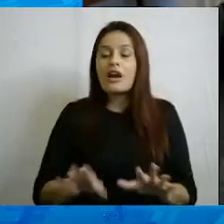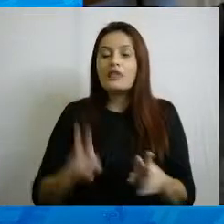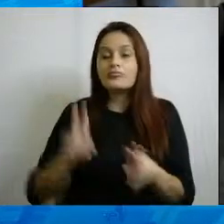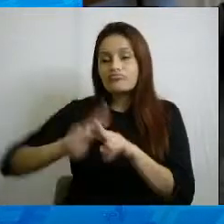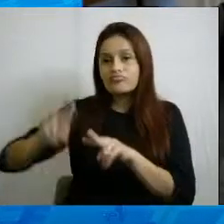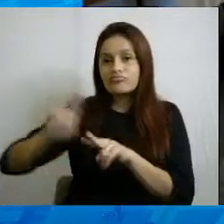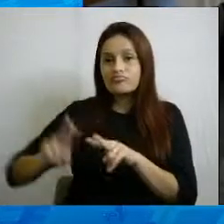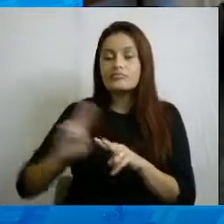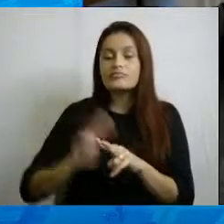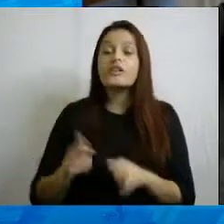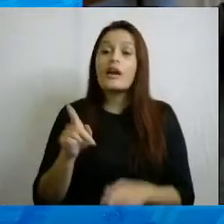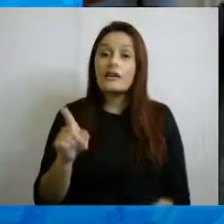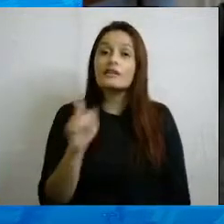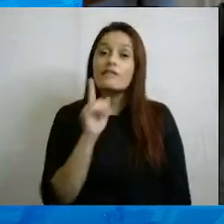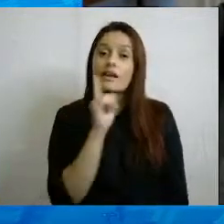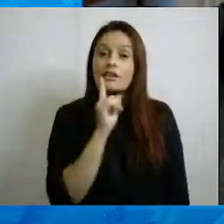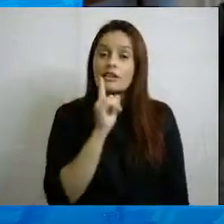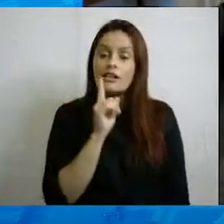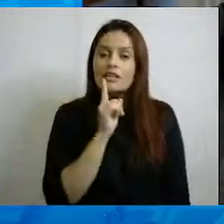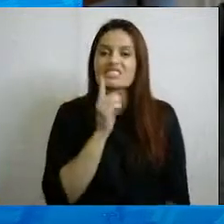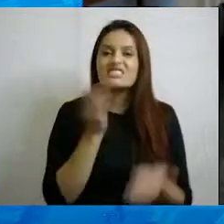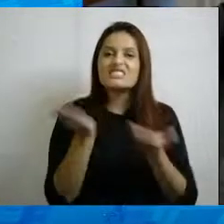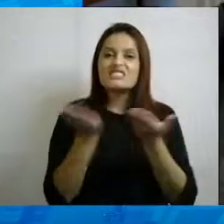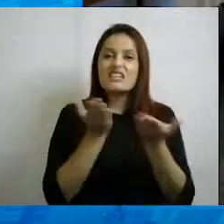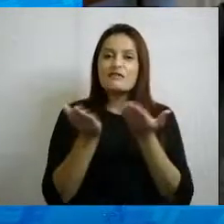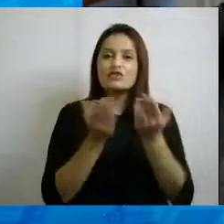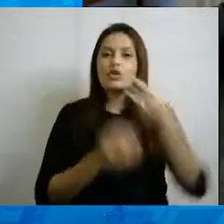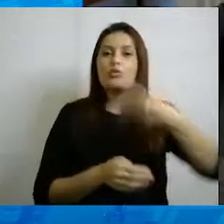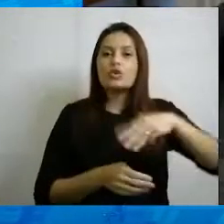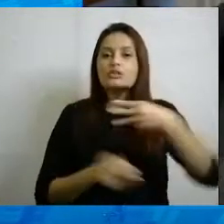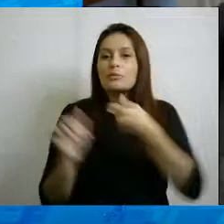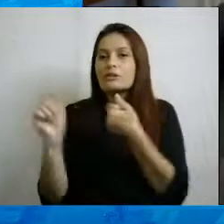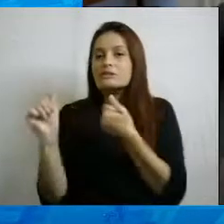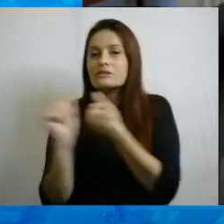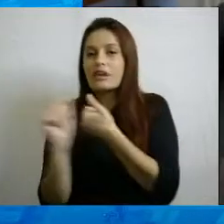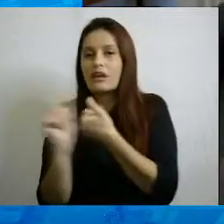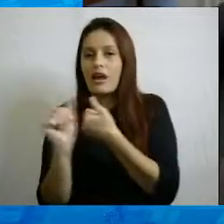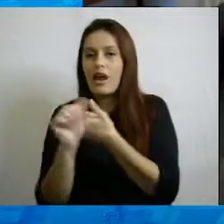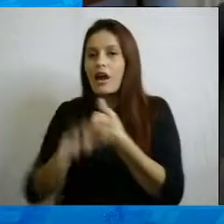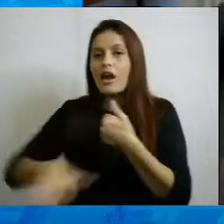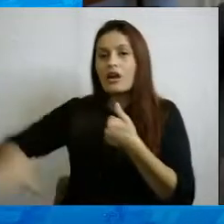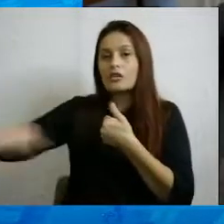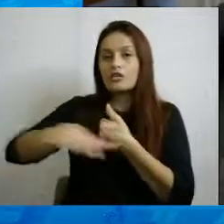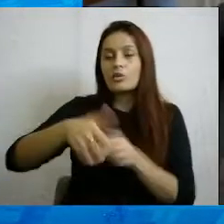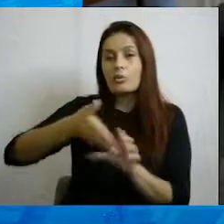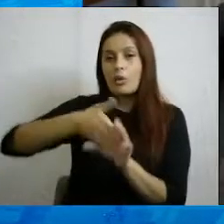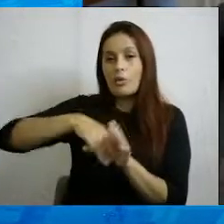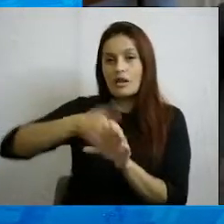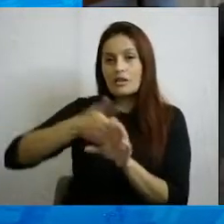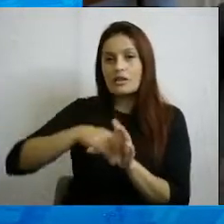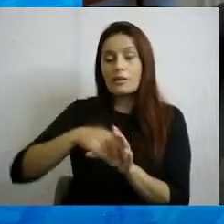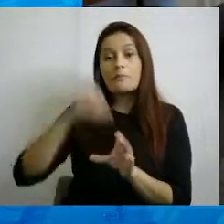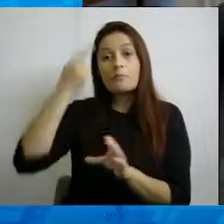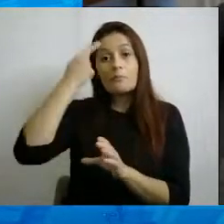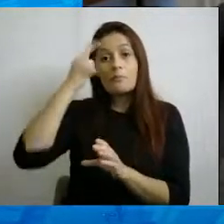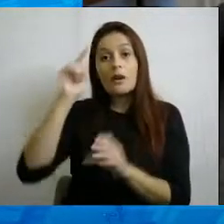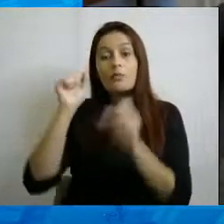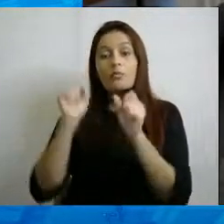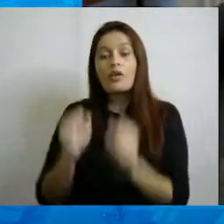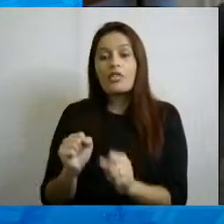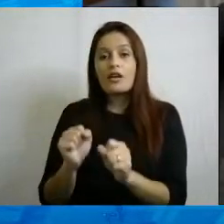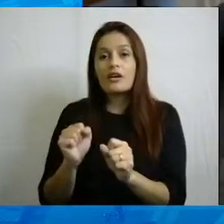lo que va a implicar también un servicio del municipio cercano a toda la localidad de Pomaire, para toda la población que